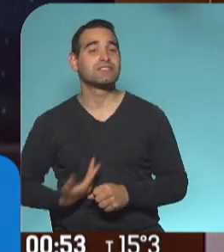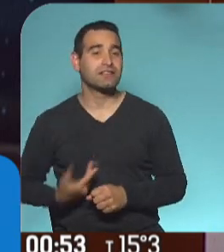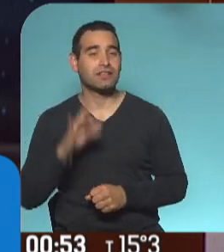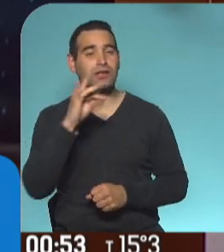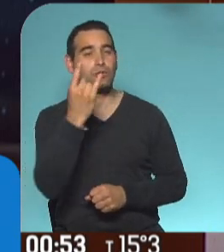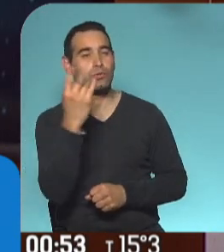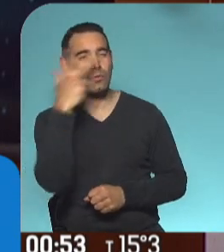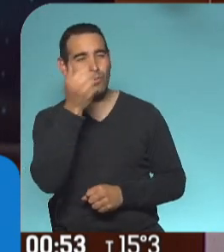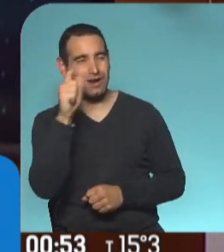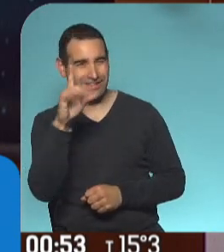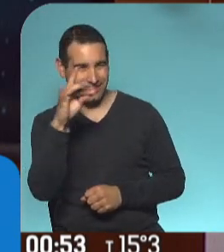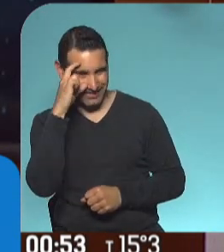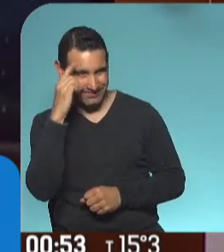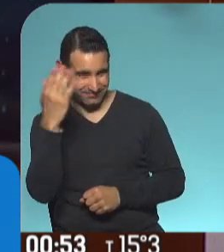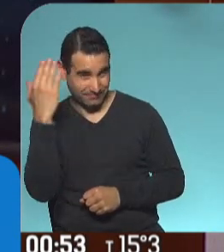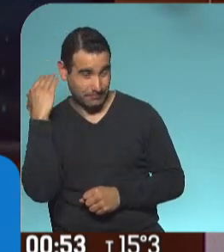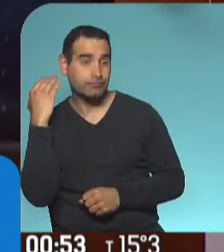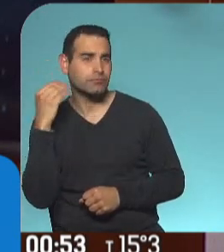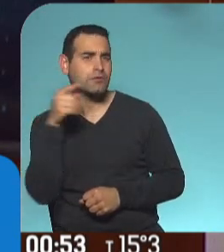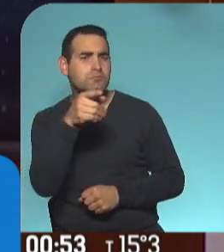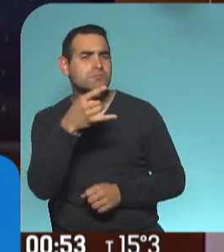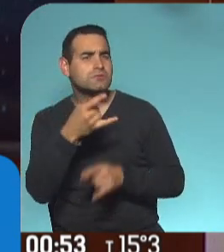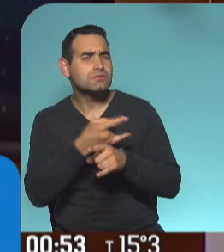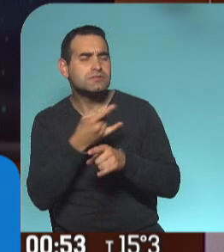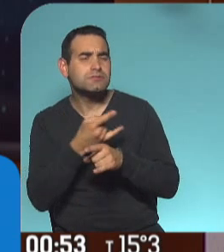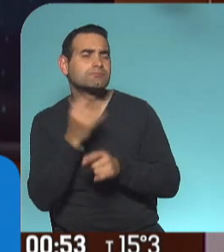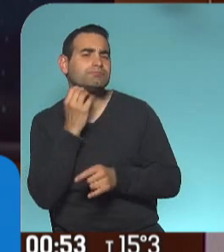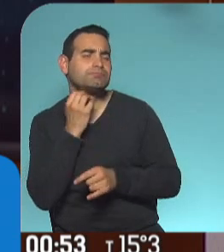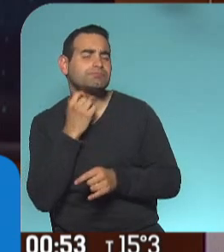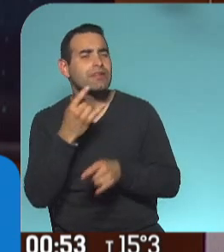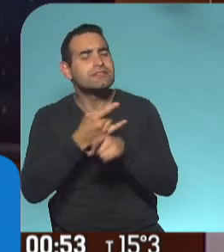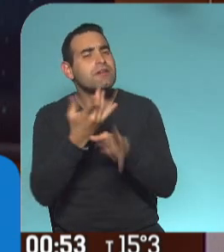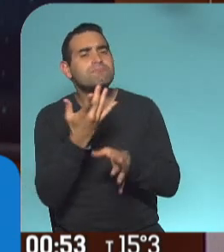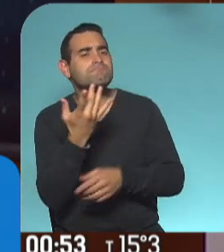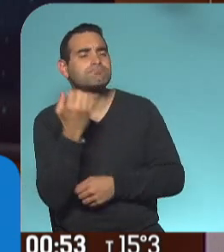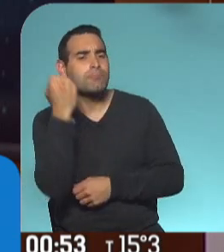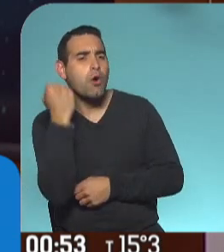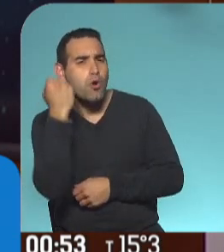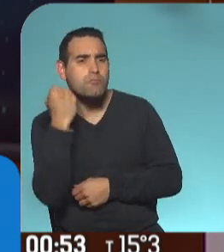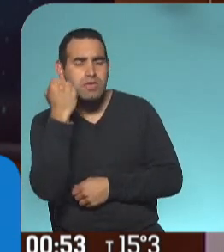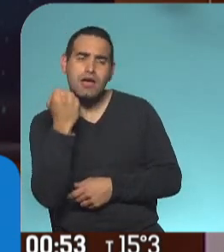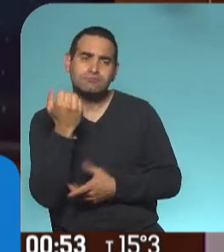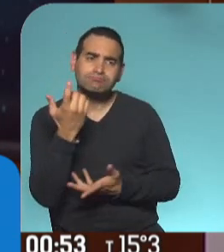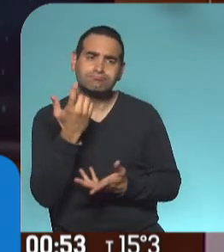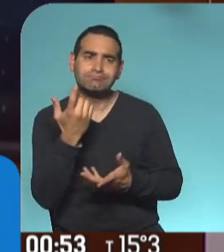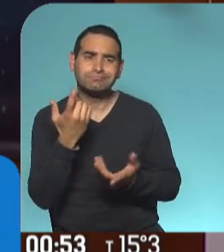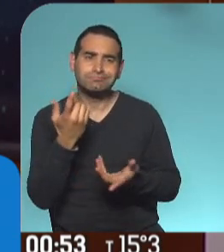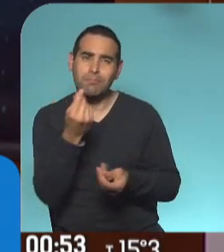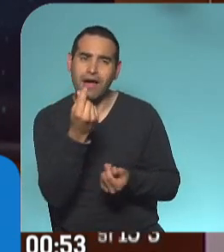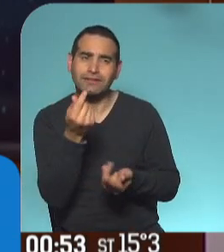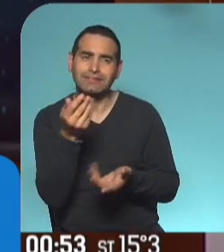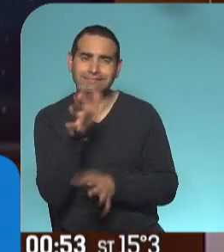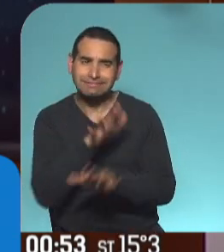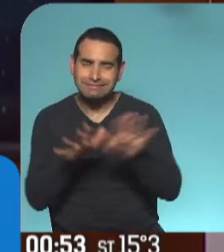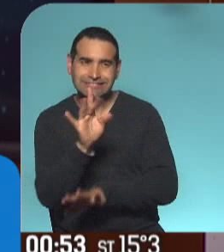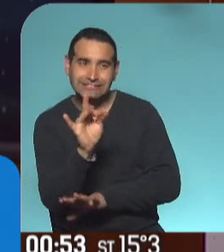dualde pues siempre tienes una colcha corta la economía es una colcha corta por eso es tan importante la